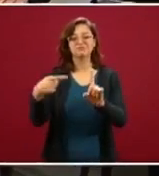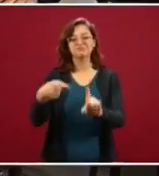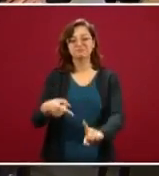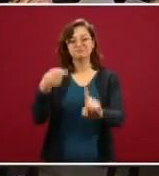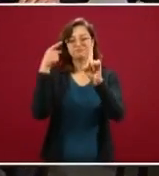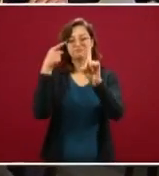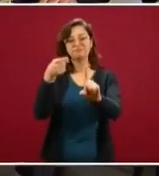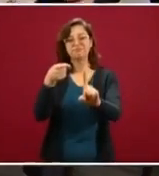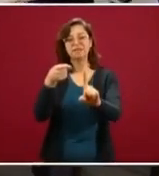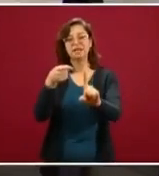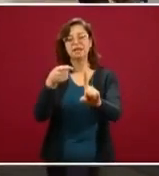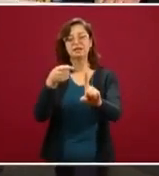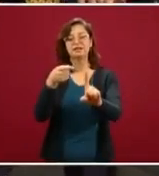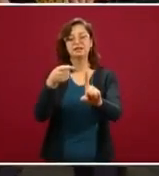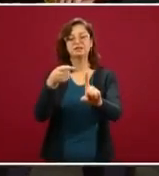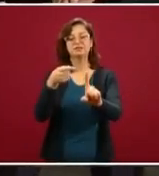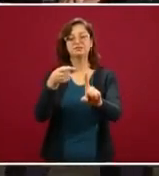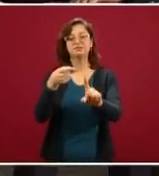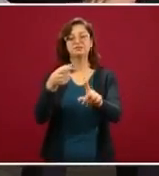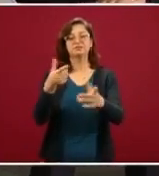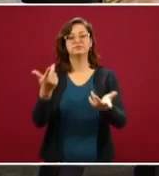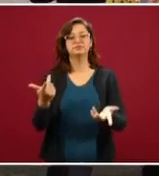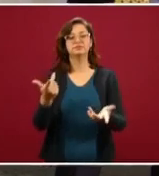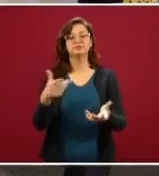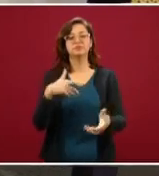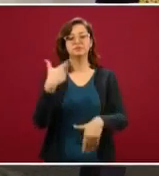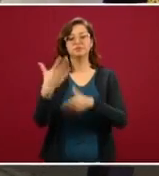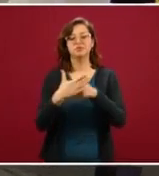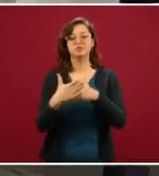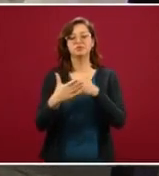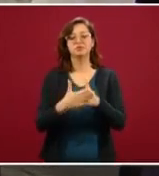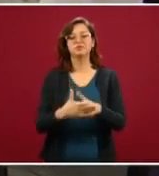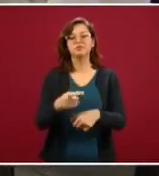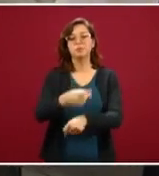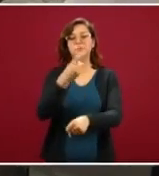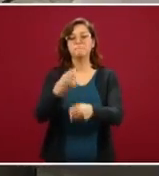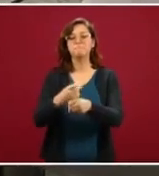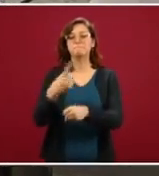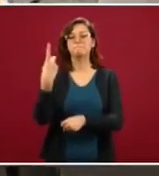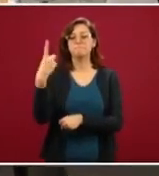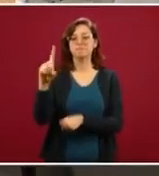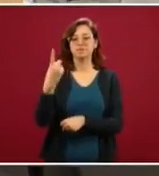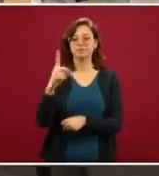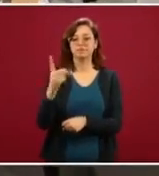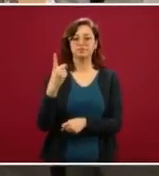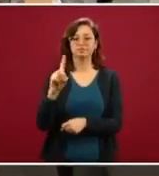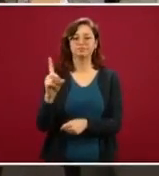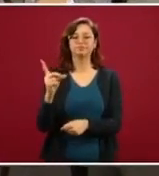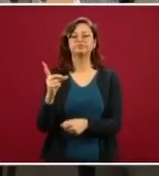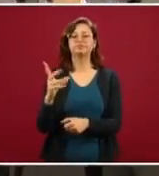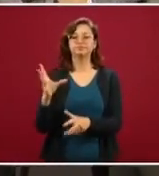meta el día 1 de diciembre para ya poder